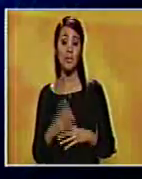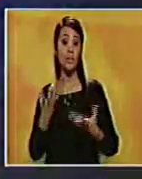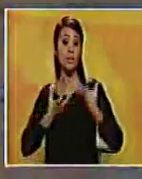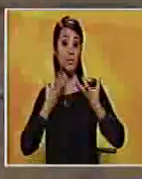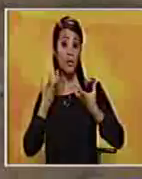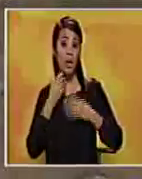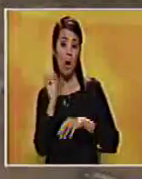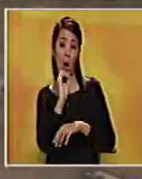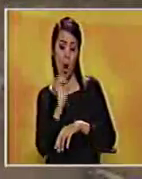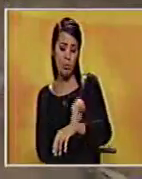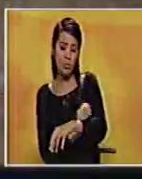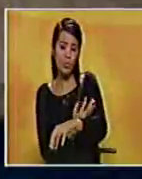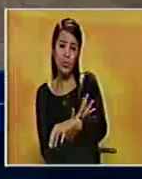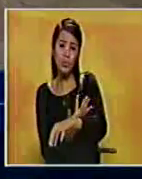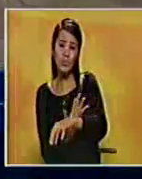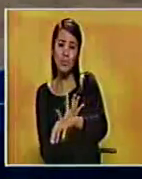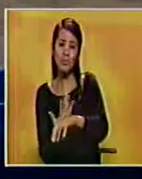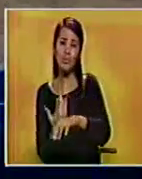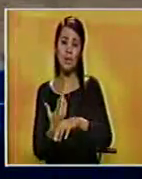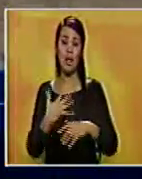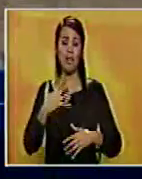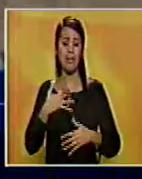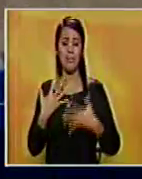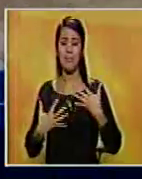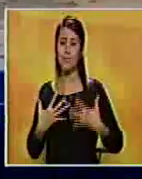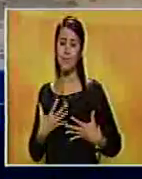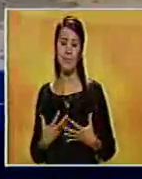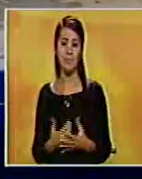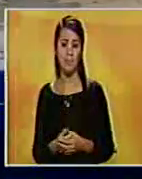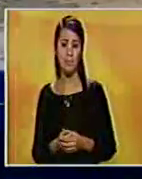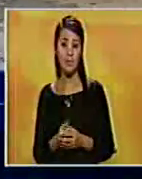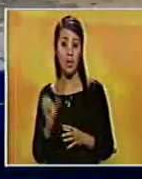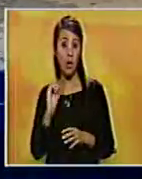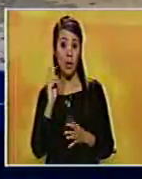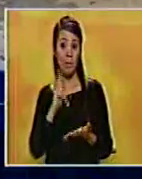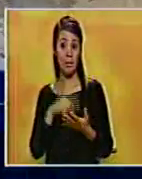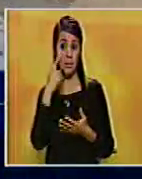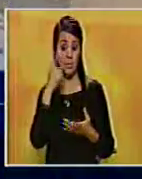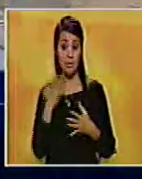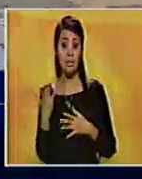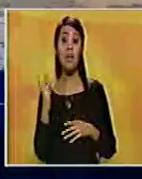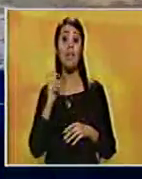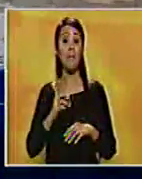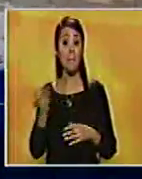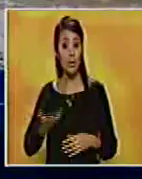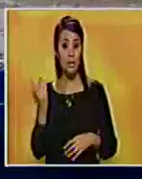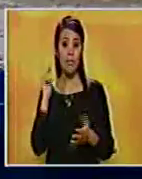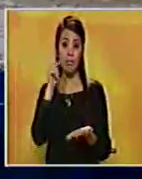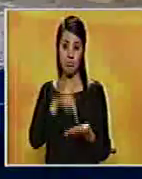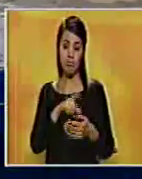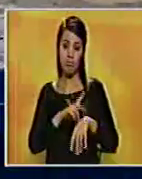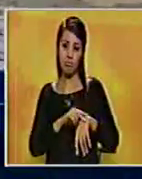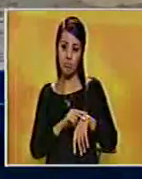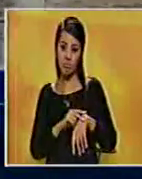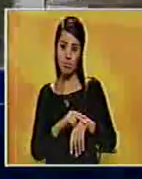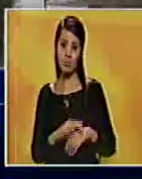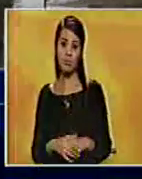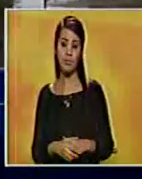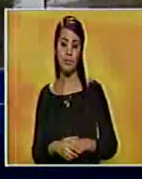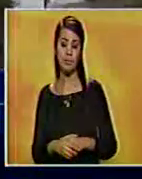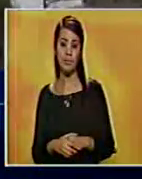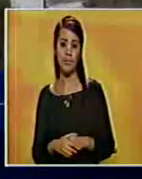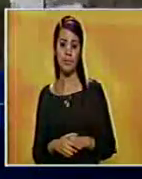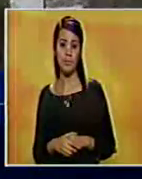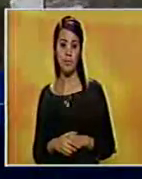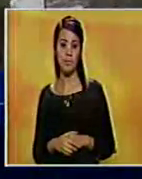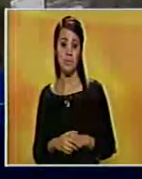escalofríos y encontrarse o haber visitado una zona mal arica debe acudir a un especialista estas dos condiciones el lo convierten en